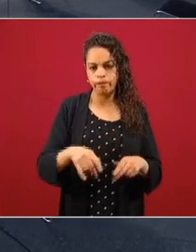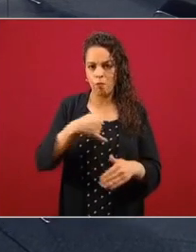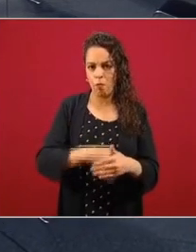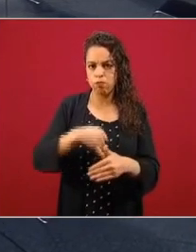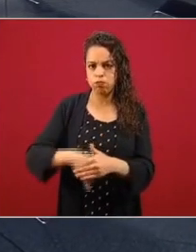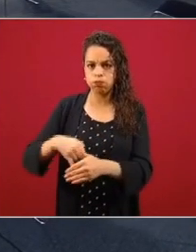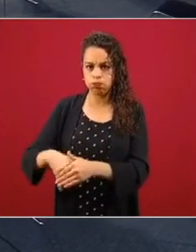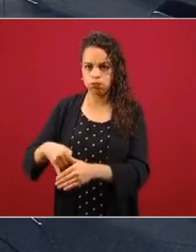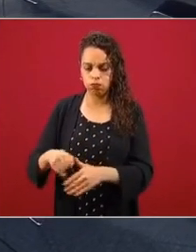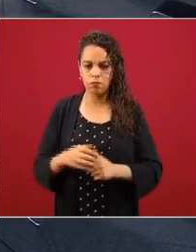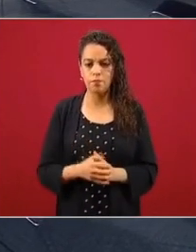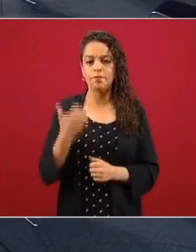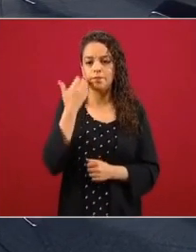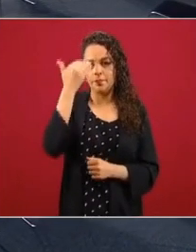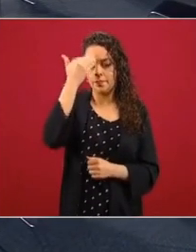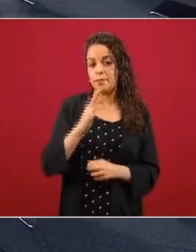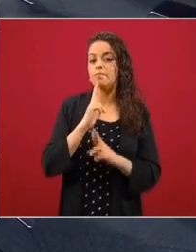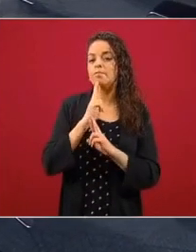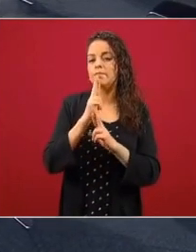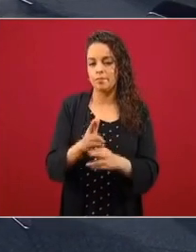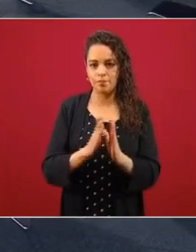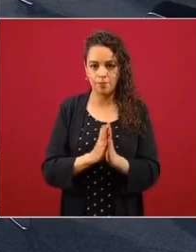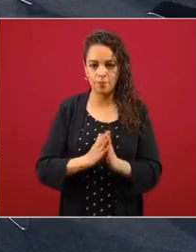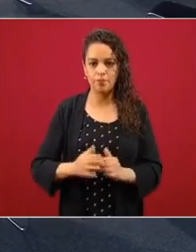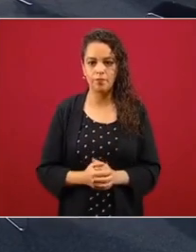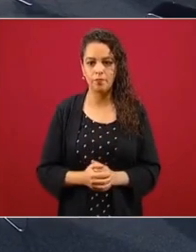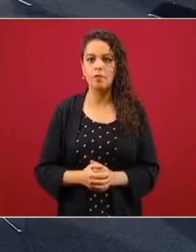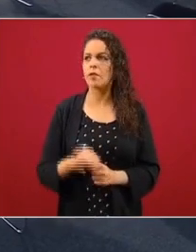Sí, ya la tenemos. ¿No la puedes poner?